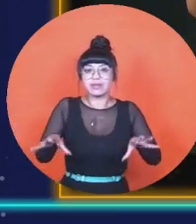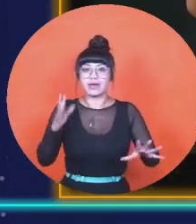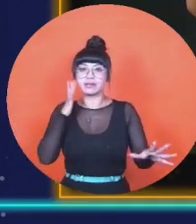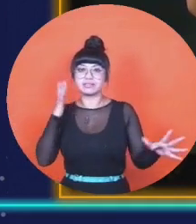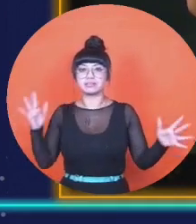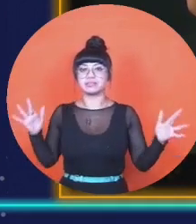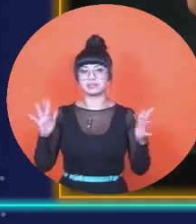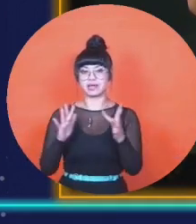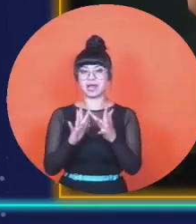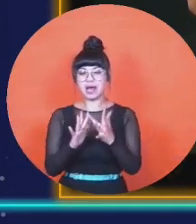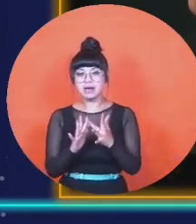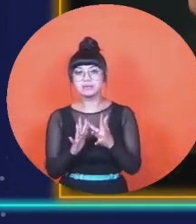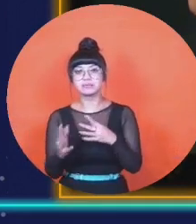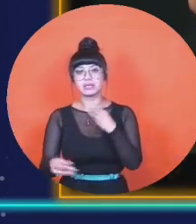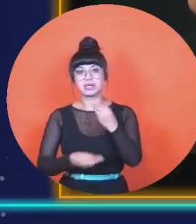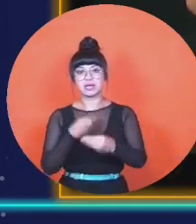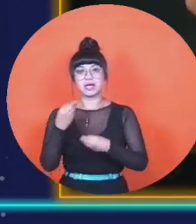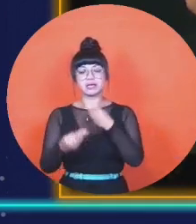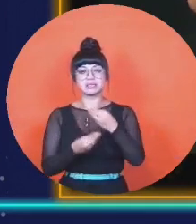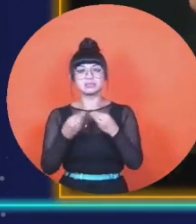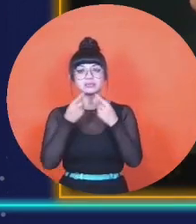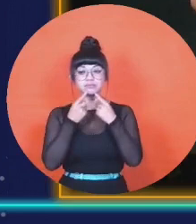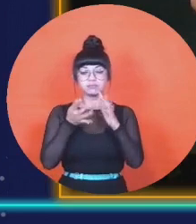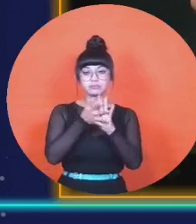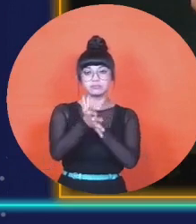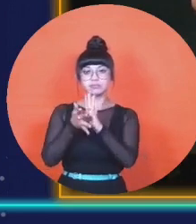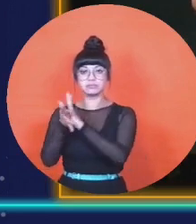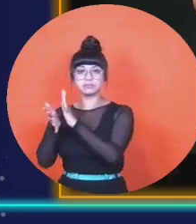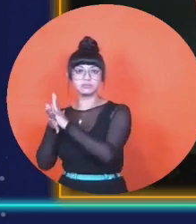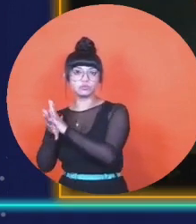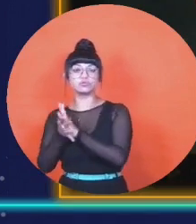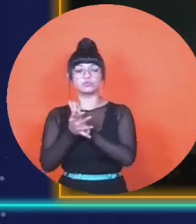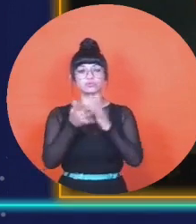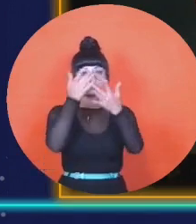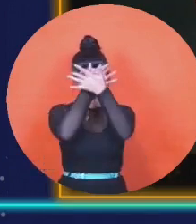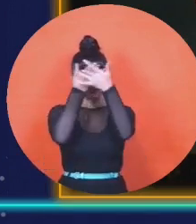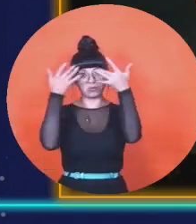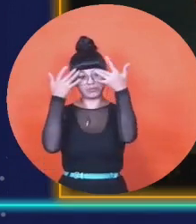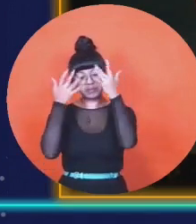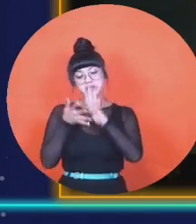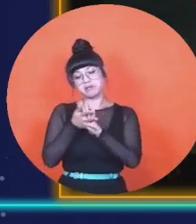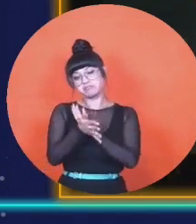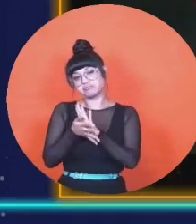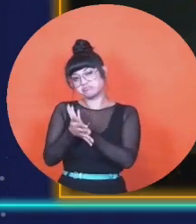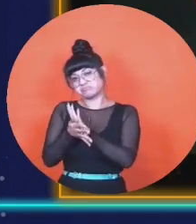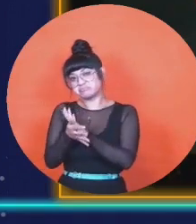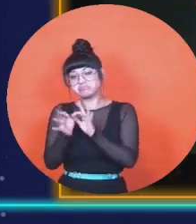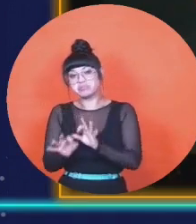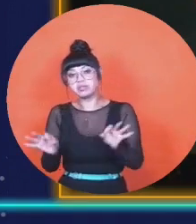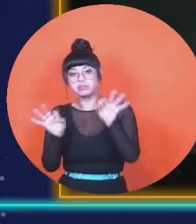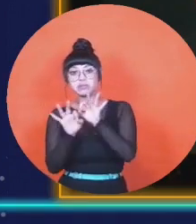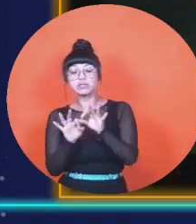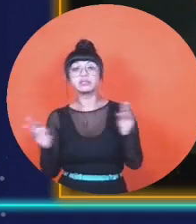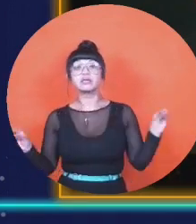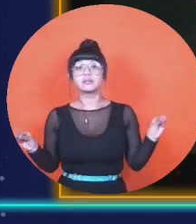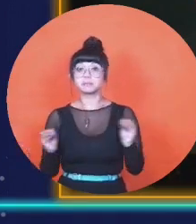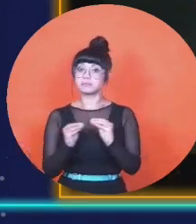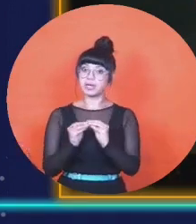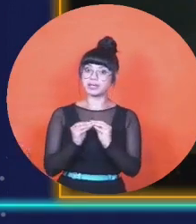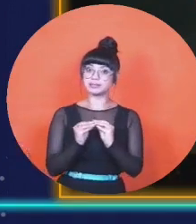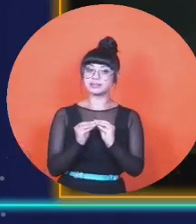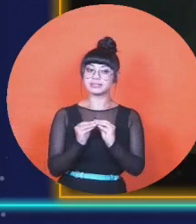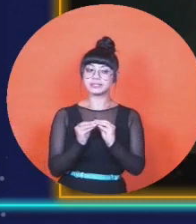asociadas con promover al menos la discusión de la salud mental. Y tenemos,